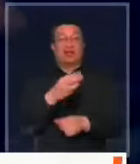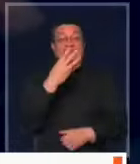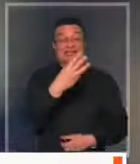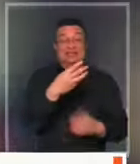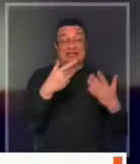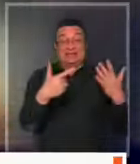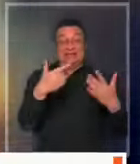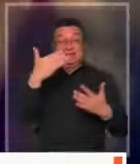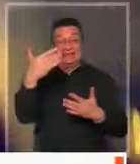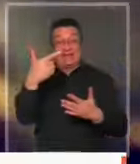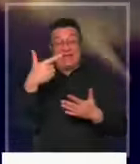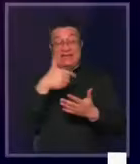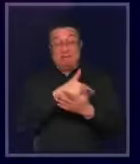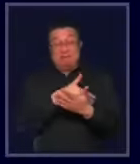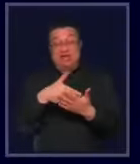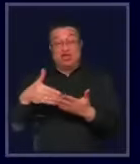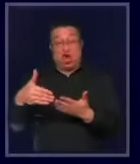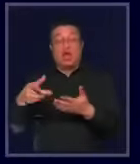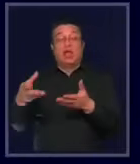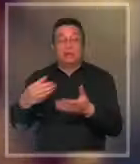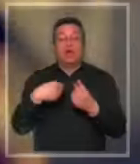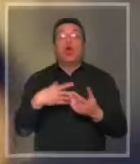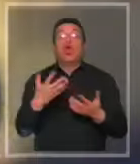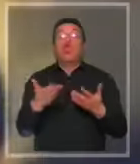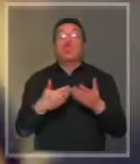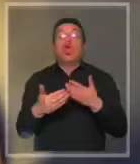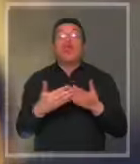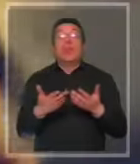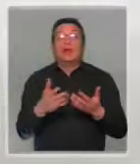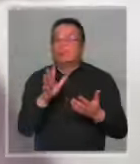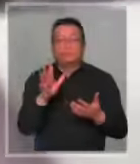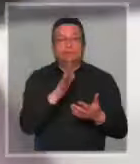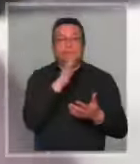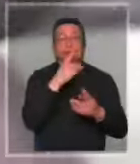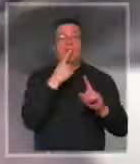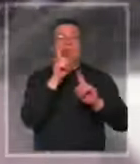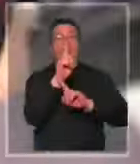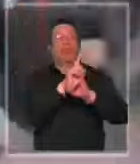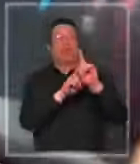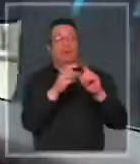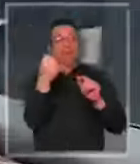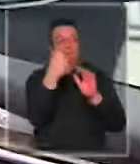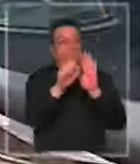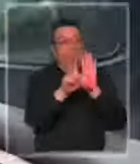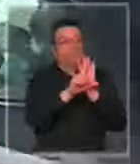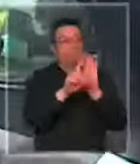en su cuenta, cuyo origen no pudo ser justificado, eventuales delitos por los que deberá